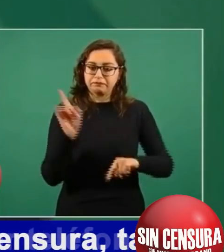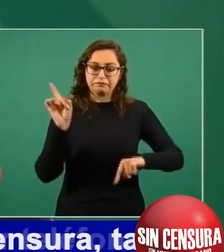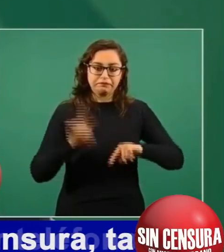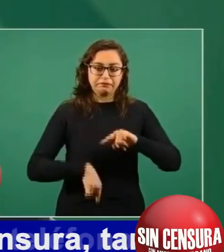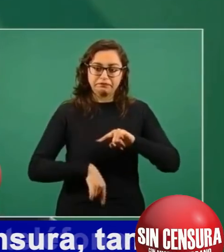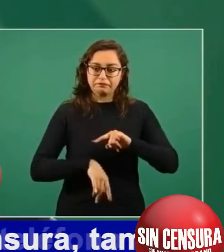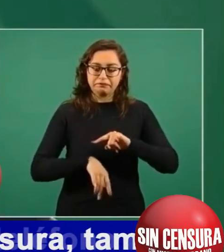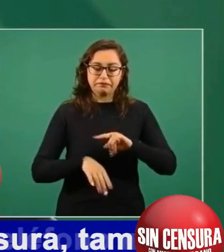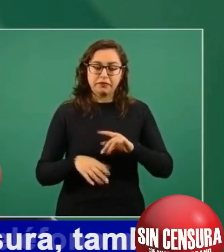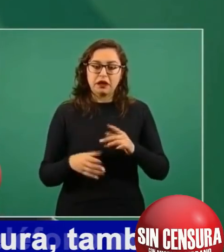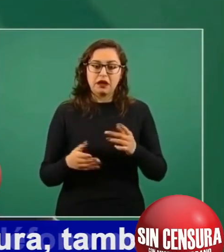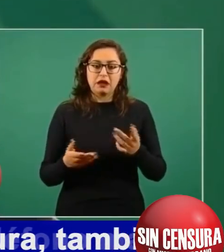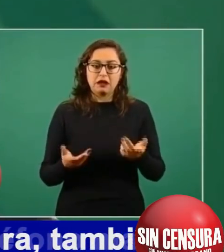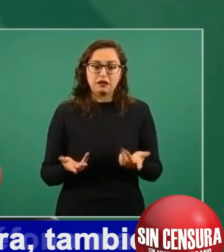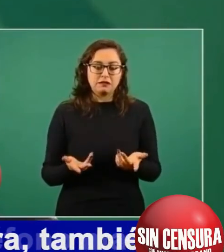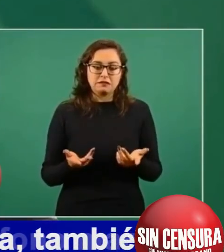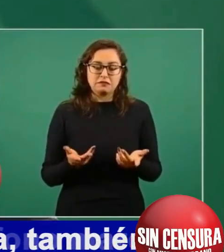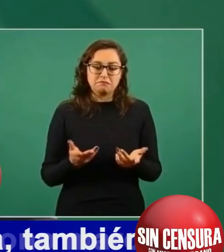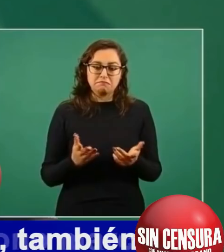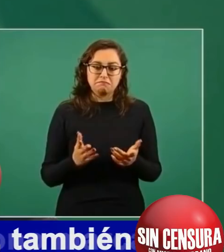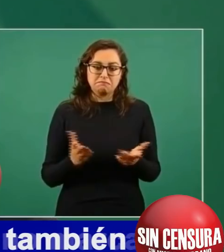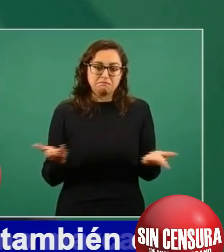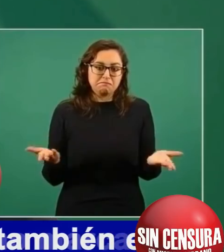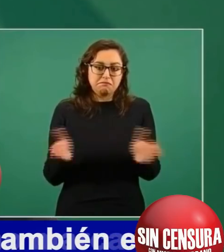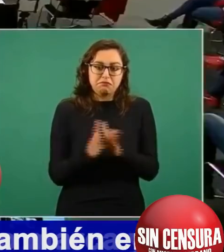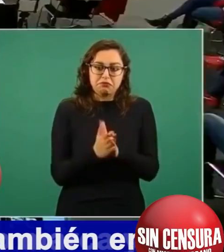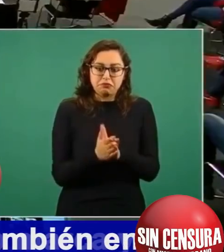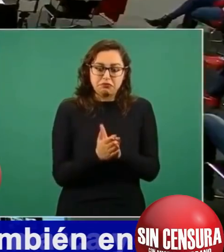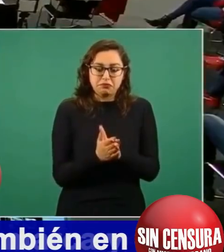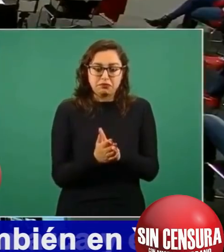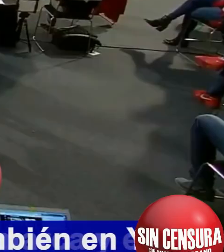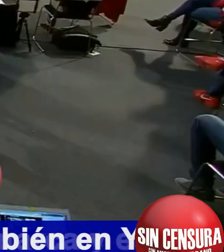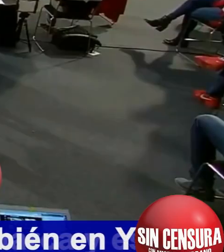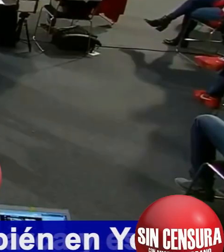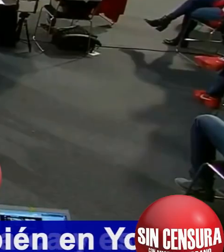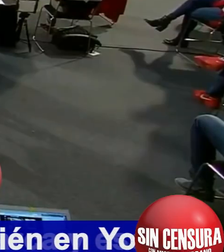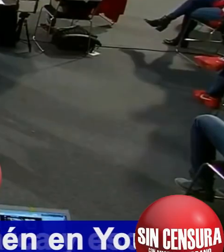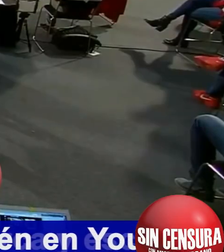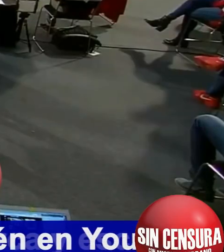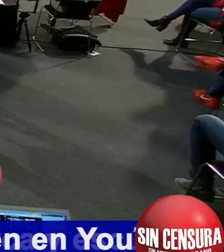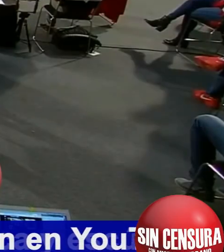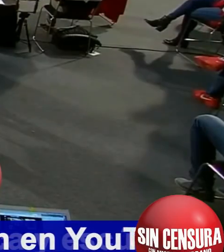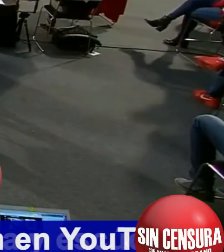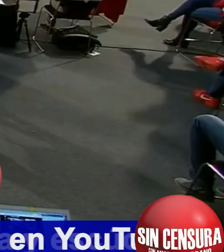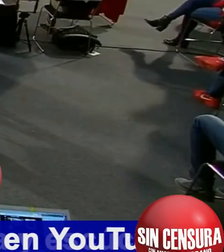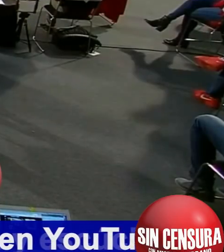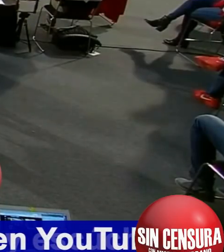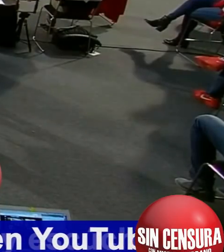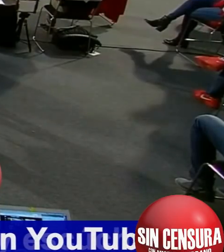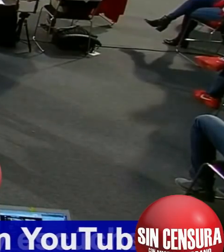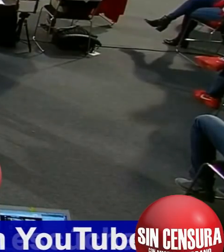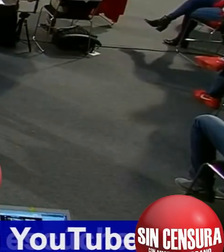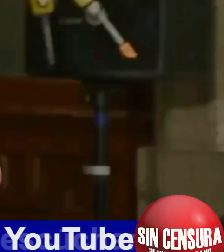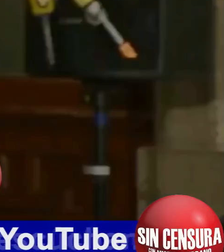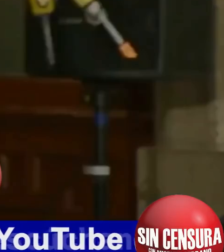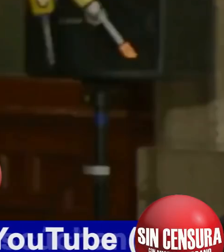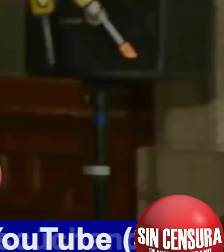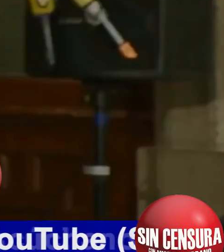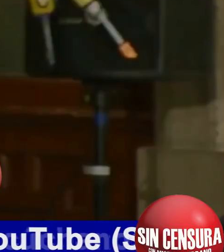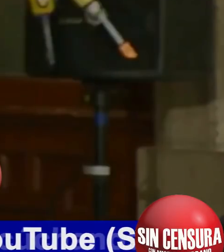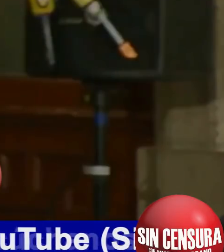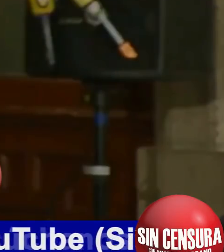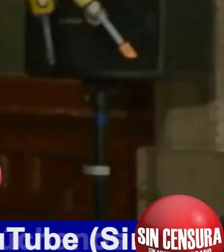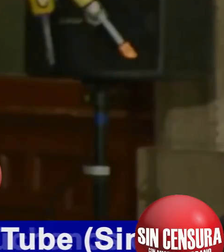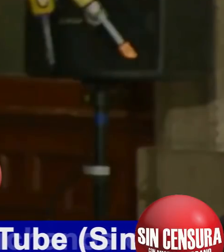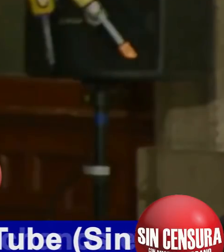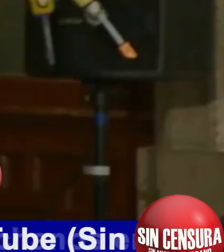dejar sin efecto. Eso creo que era importante precisarlo porque muchos estaban diciendo que México es el que le